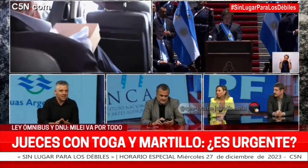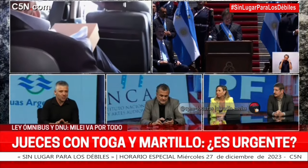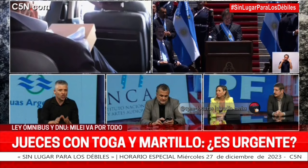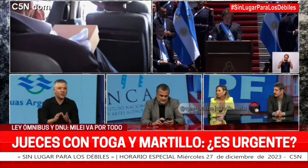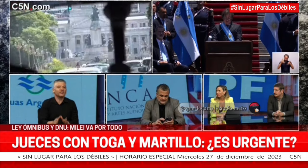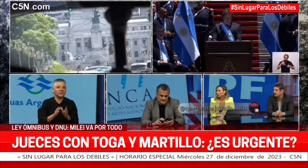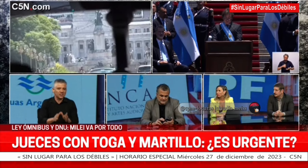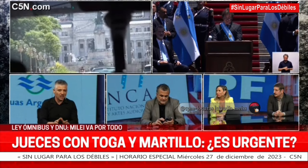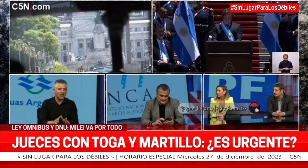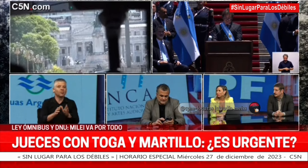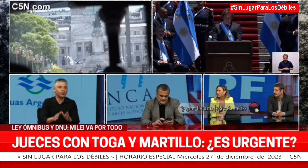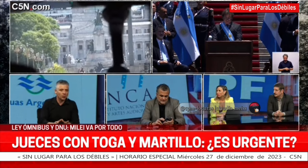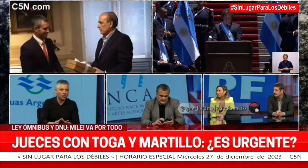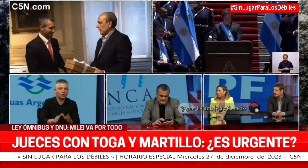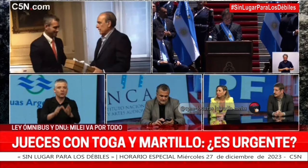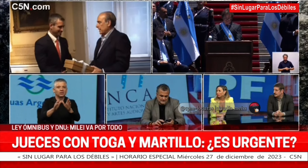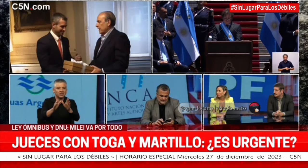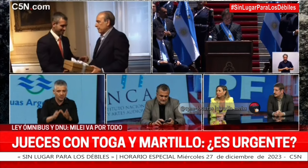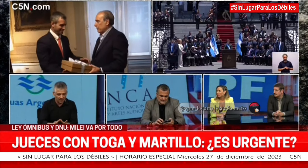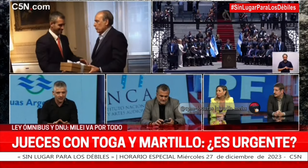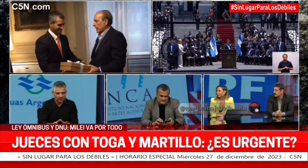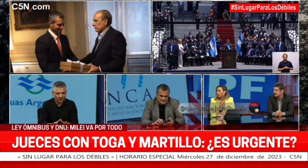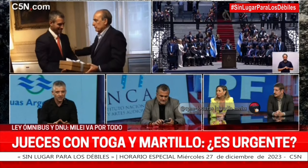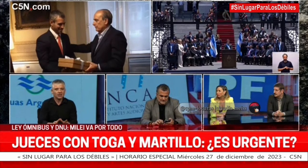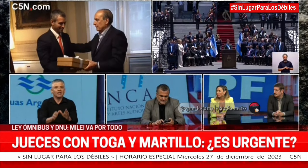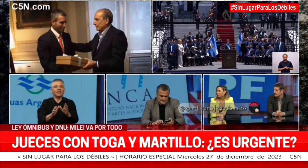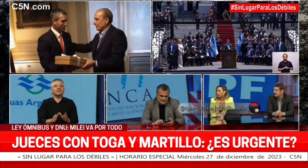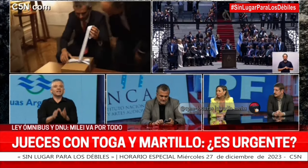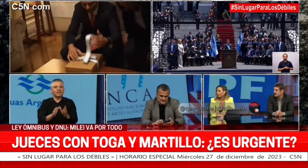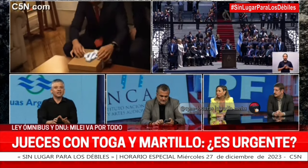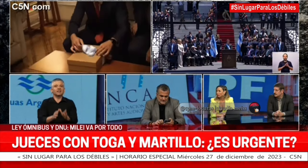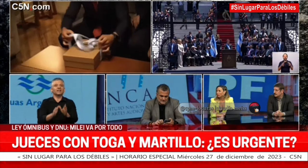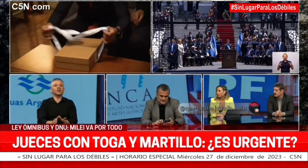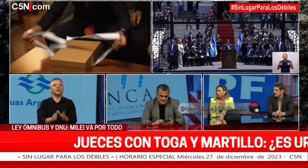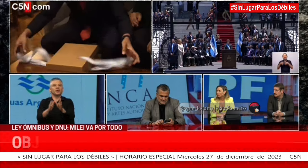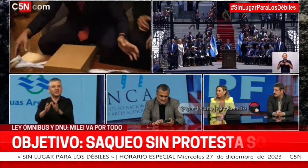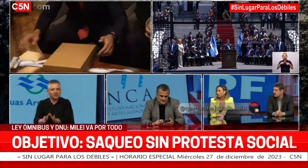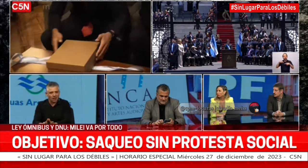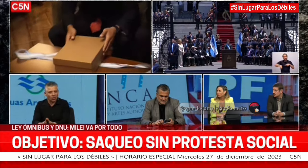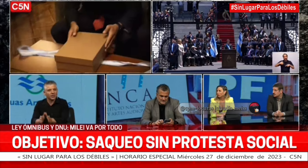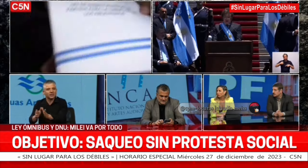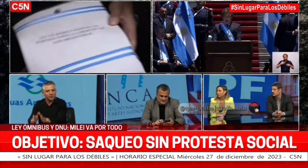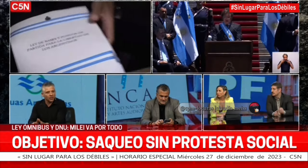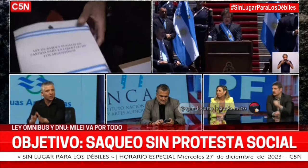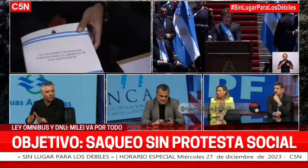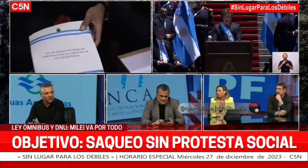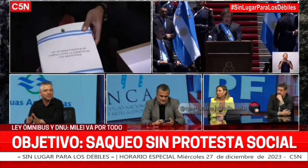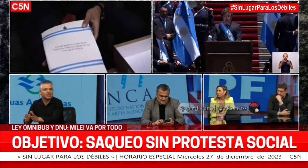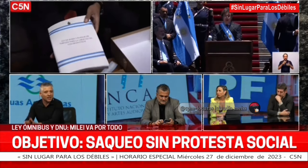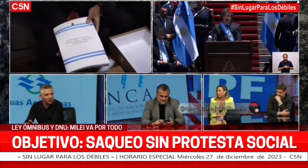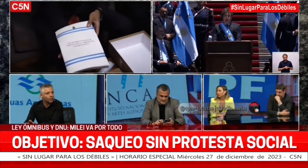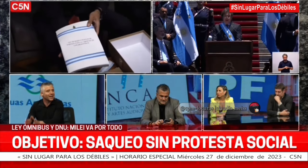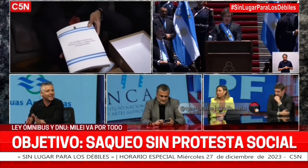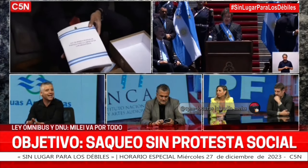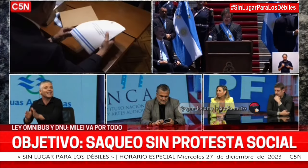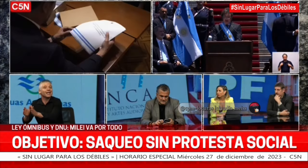obtener ganancias, sino beneficiar al pueblo de esta patria. Esta gente quiere privatizarlo a determinados